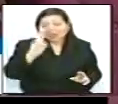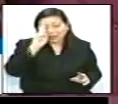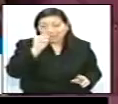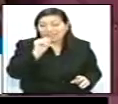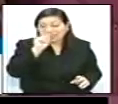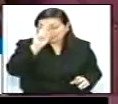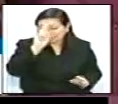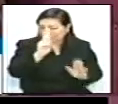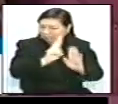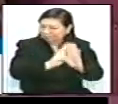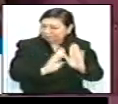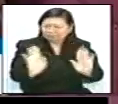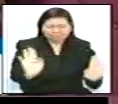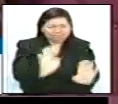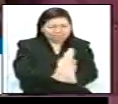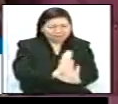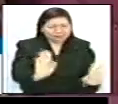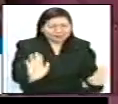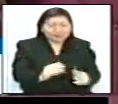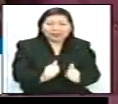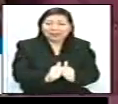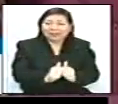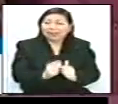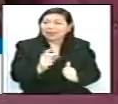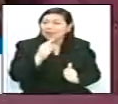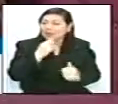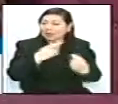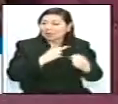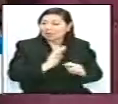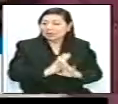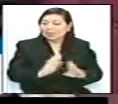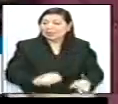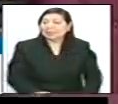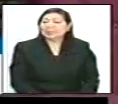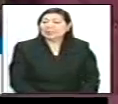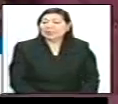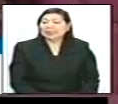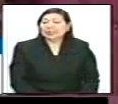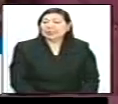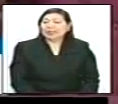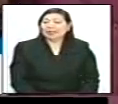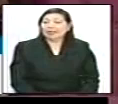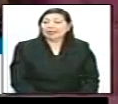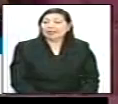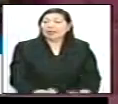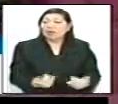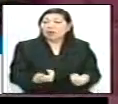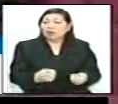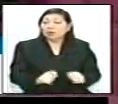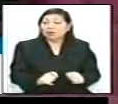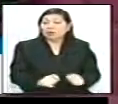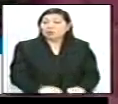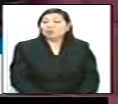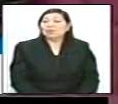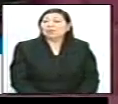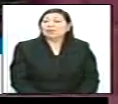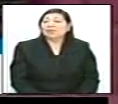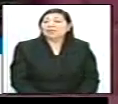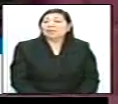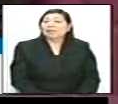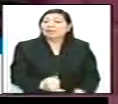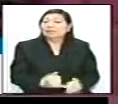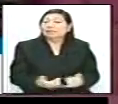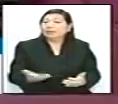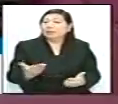el reglamento ni nos vamos a arrogar atribuciones que no nos corresponden. Señores congresistas, vamos a suspender brevemente la sesión a fin